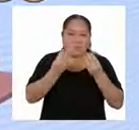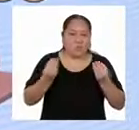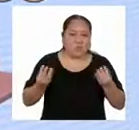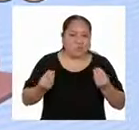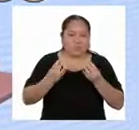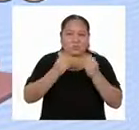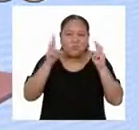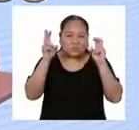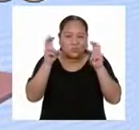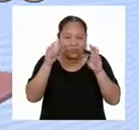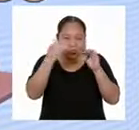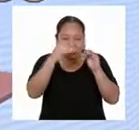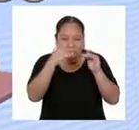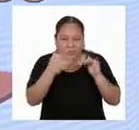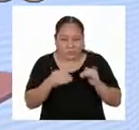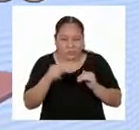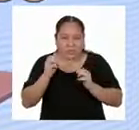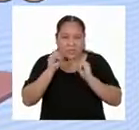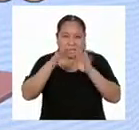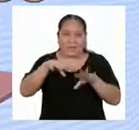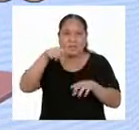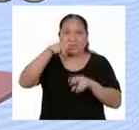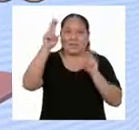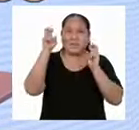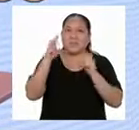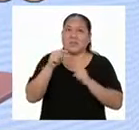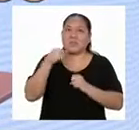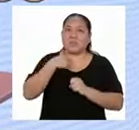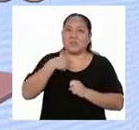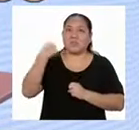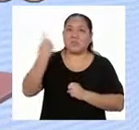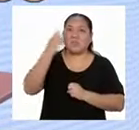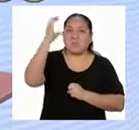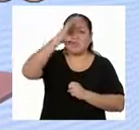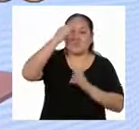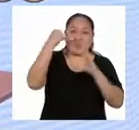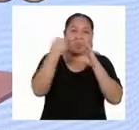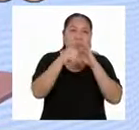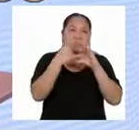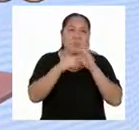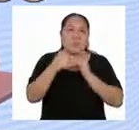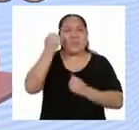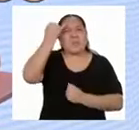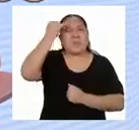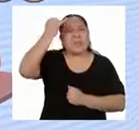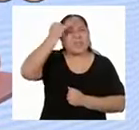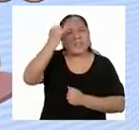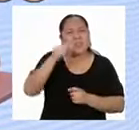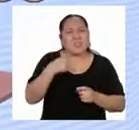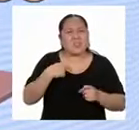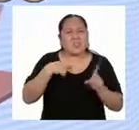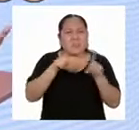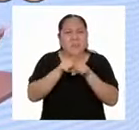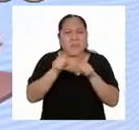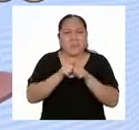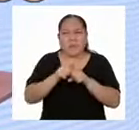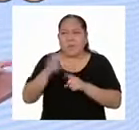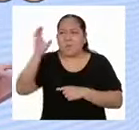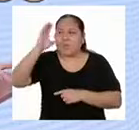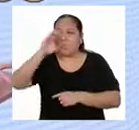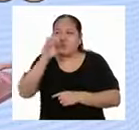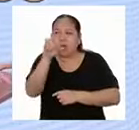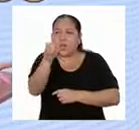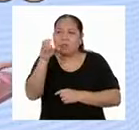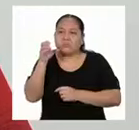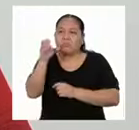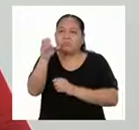muchos, muchos textos que abordan el tema. Y eso que solo estoy buscando en Internet. Imagínense que también me ponga a buscar en las bibliotecas